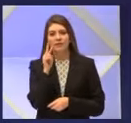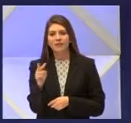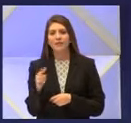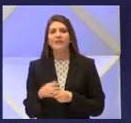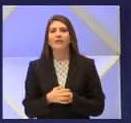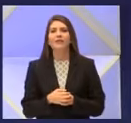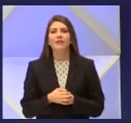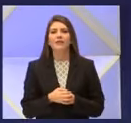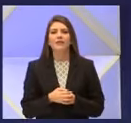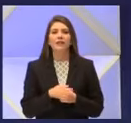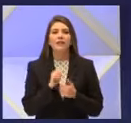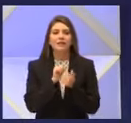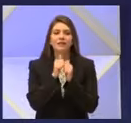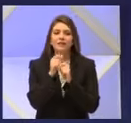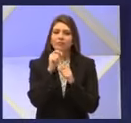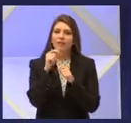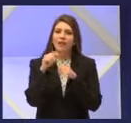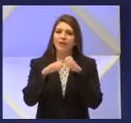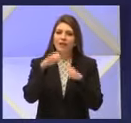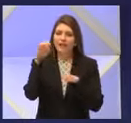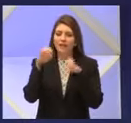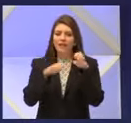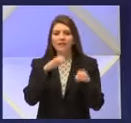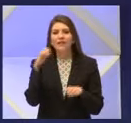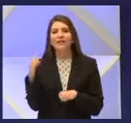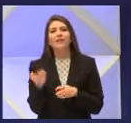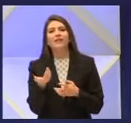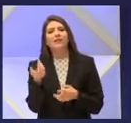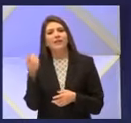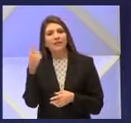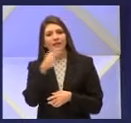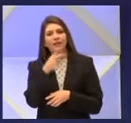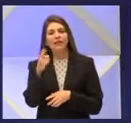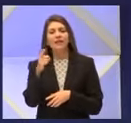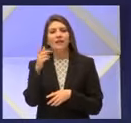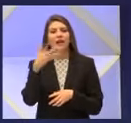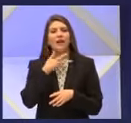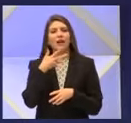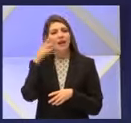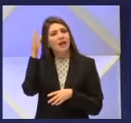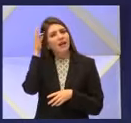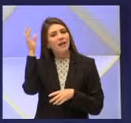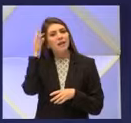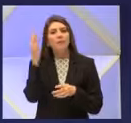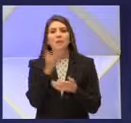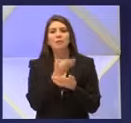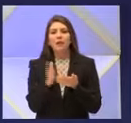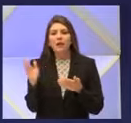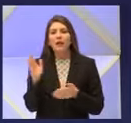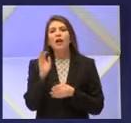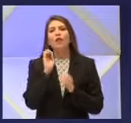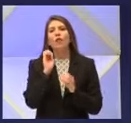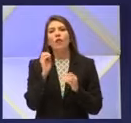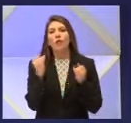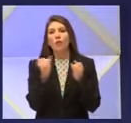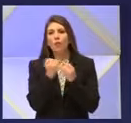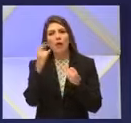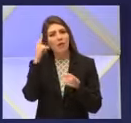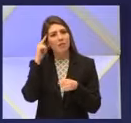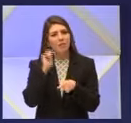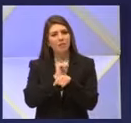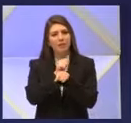viejitos con canas sin pelo igual que yo entremos entonces